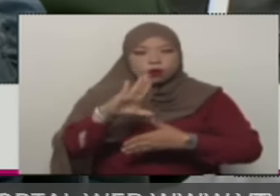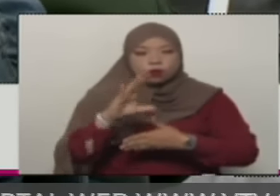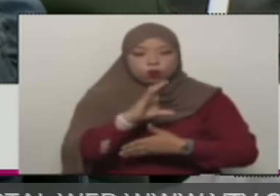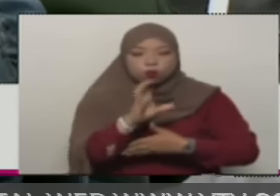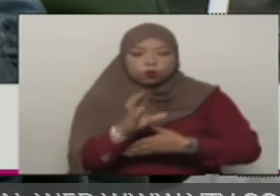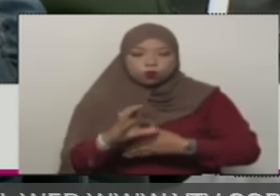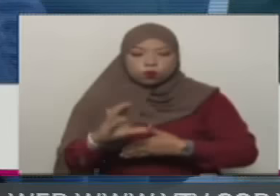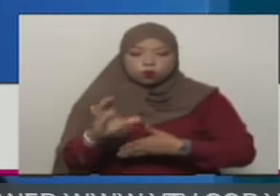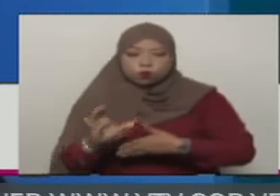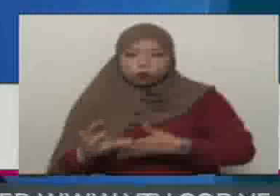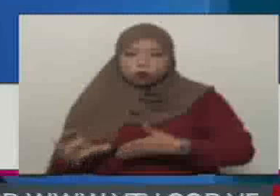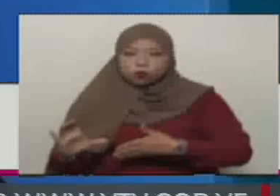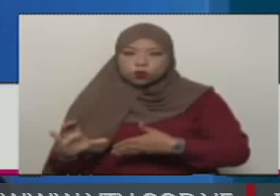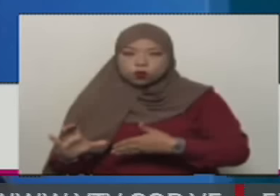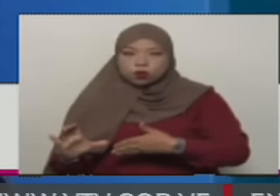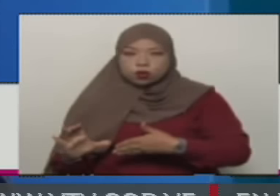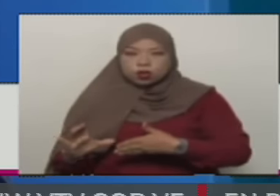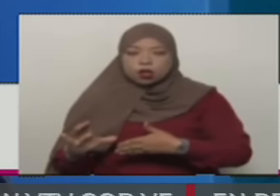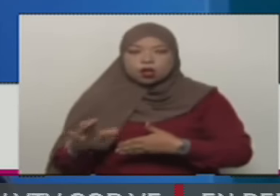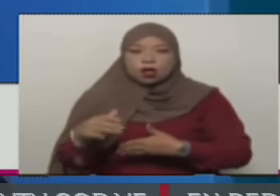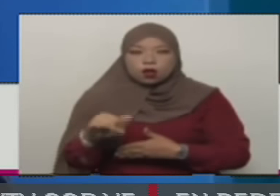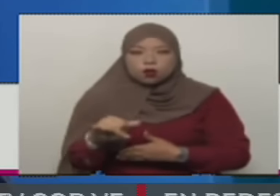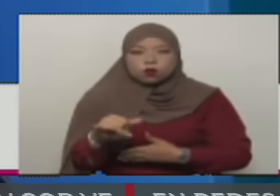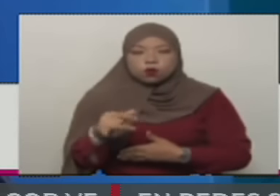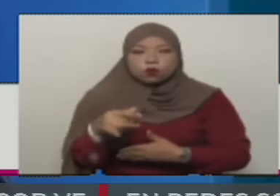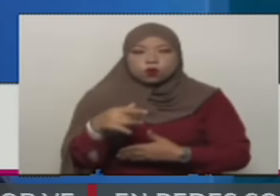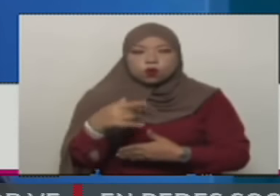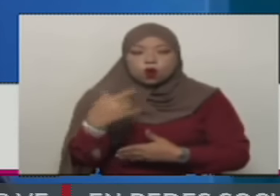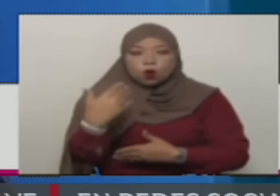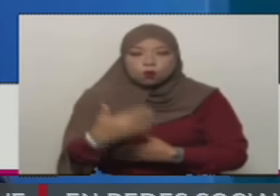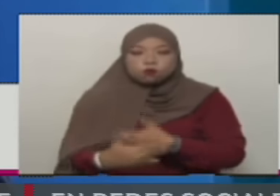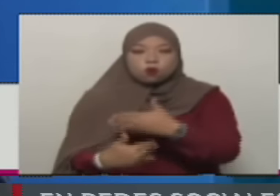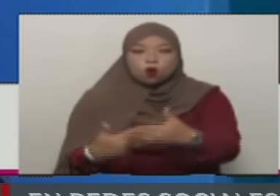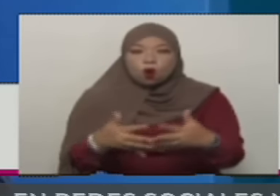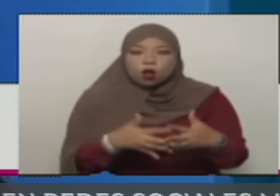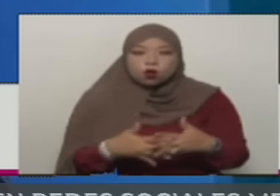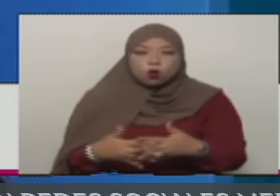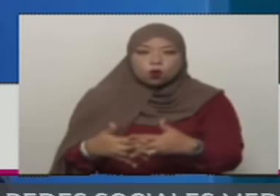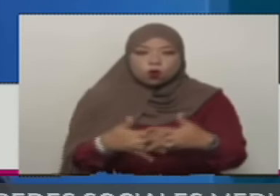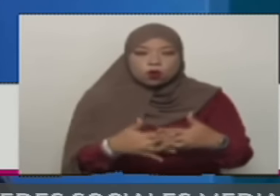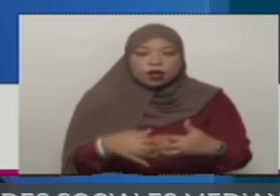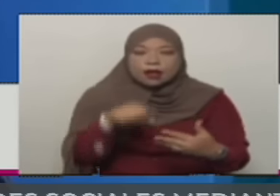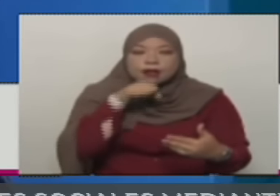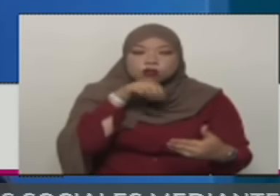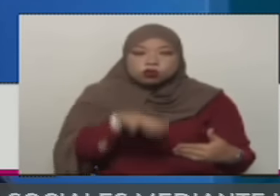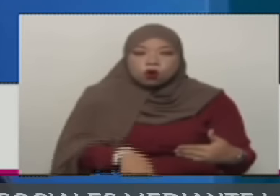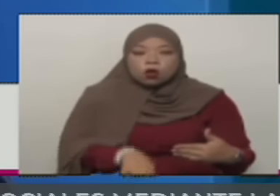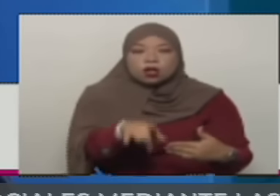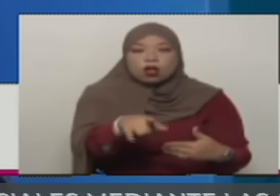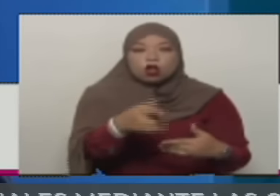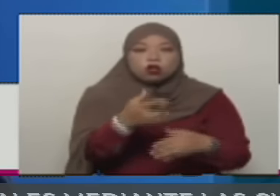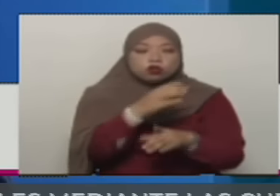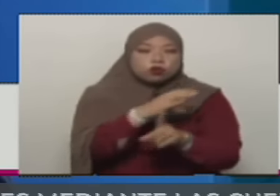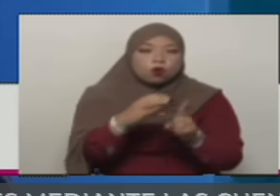es un imperio que está en una fase de declinación histórica desde el punto de vista